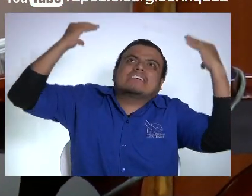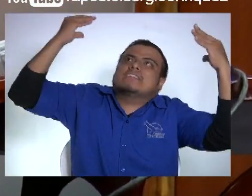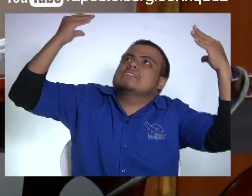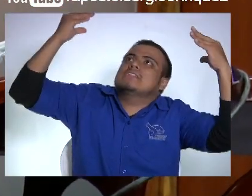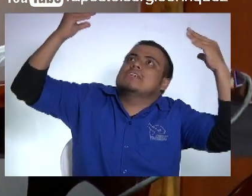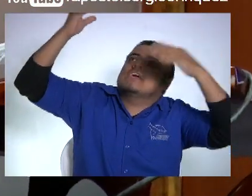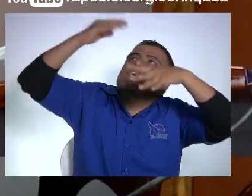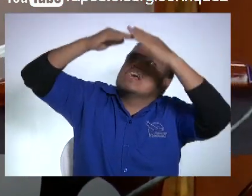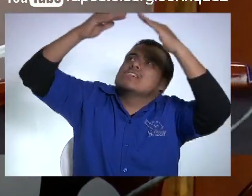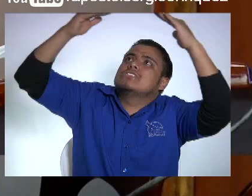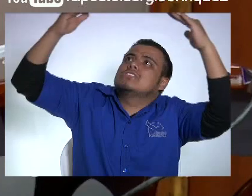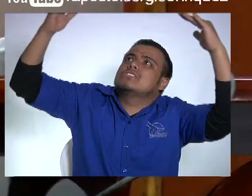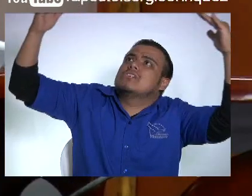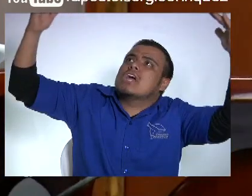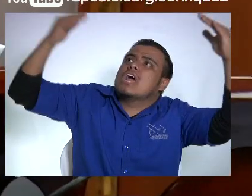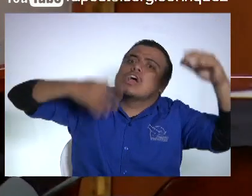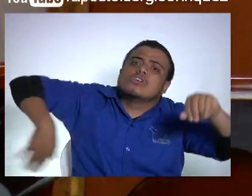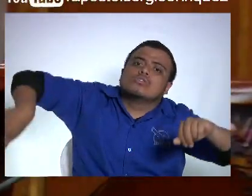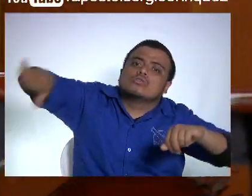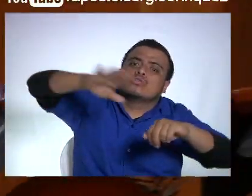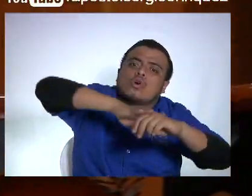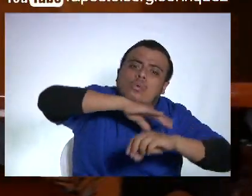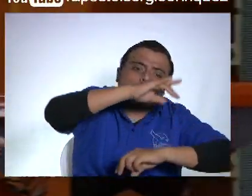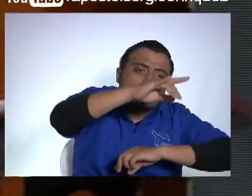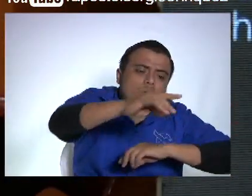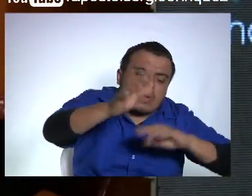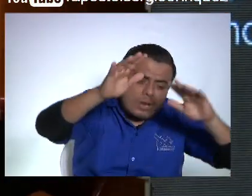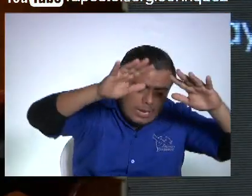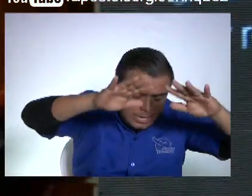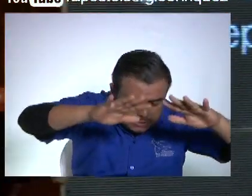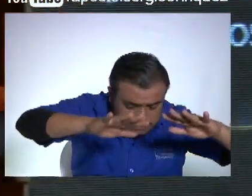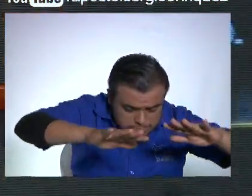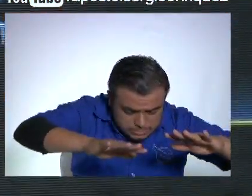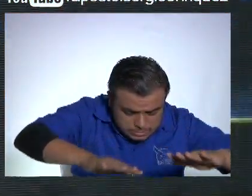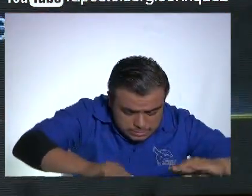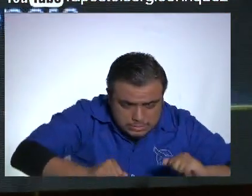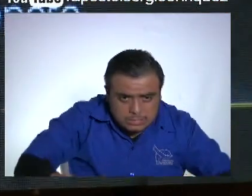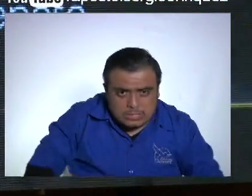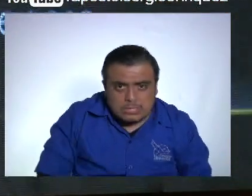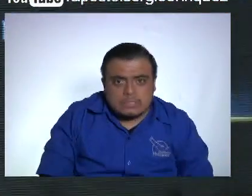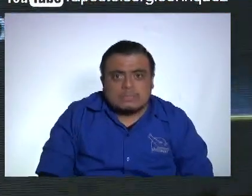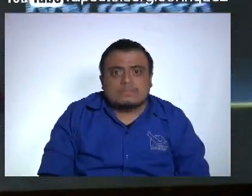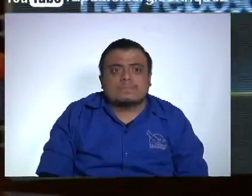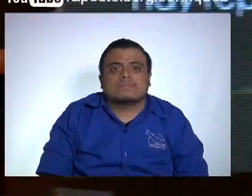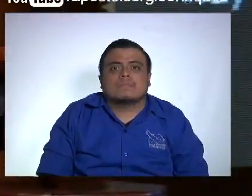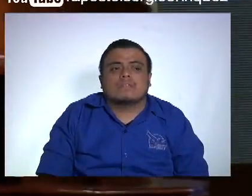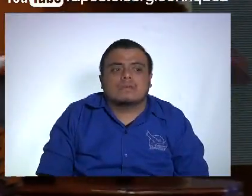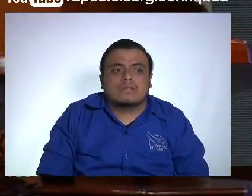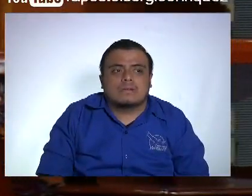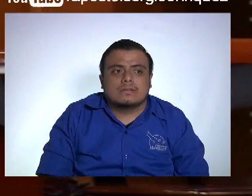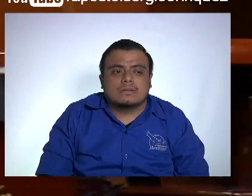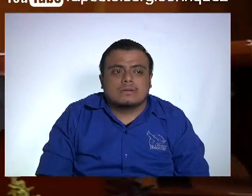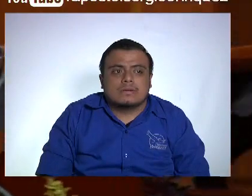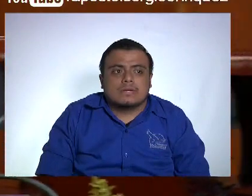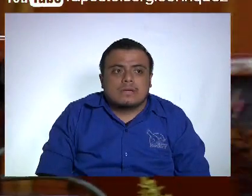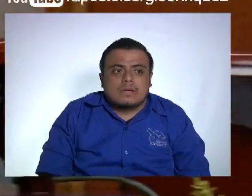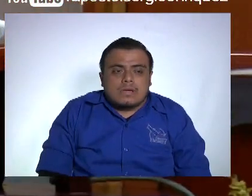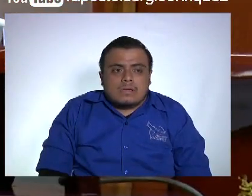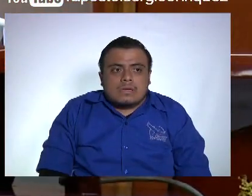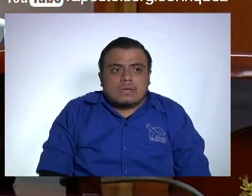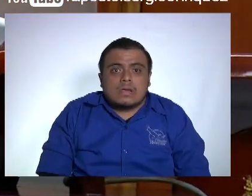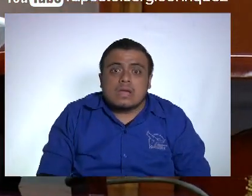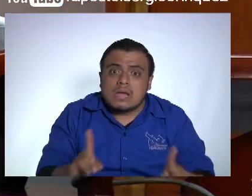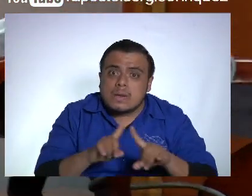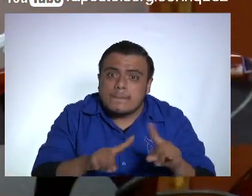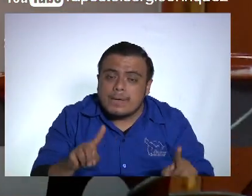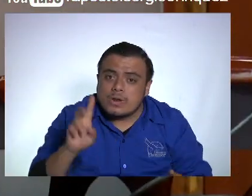alto sobre la adoración. Aleluya. Pero